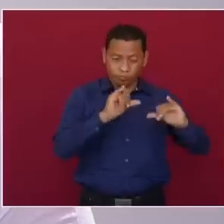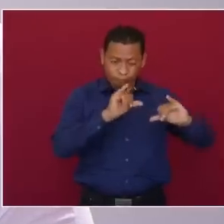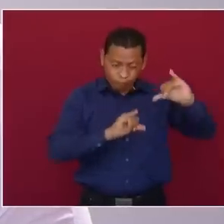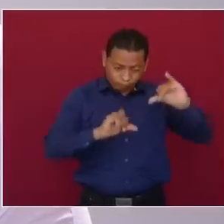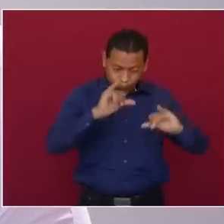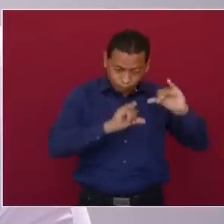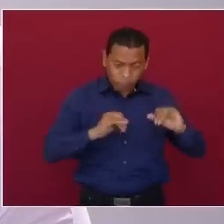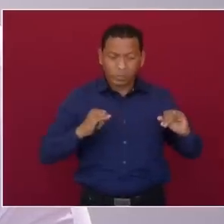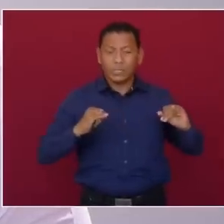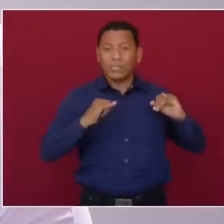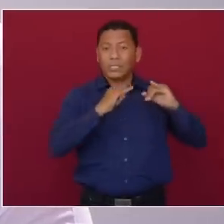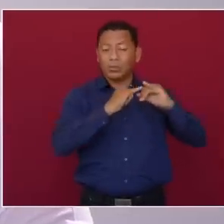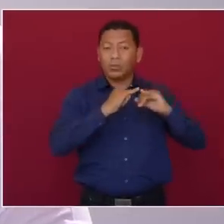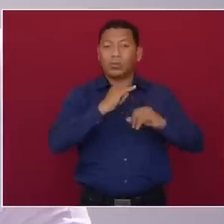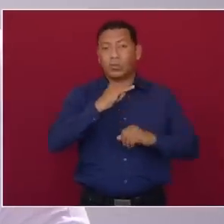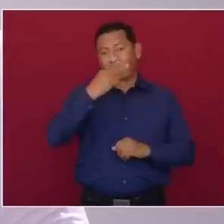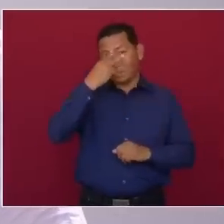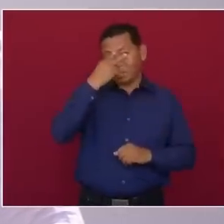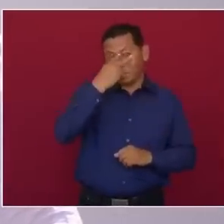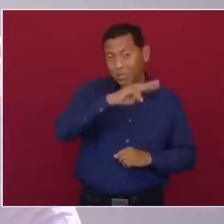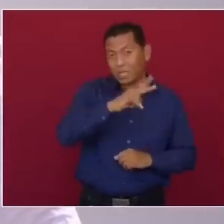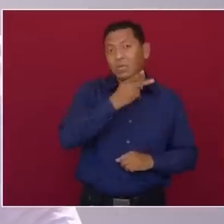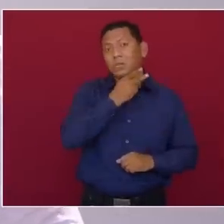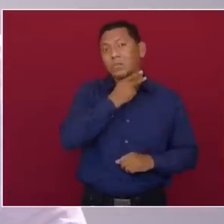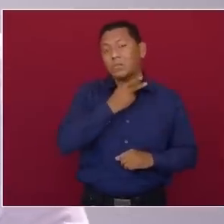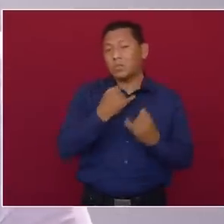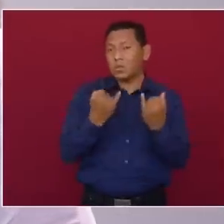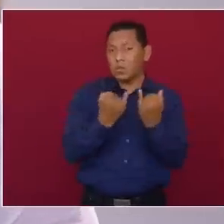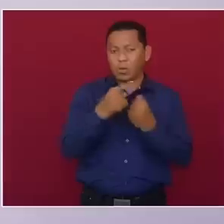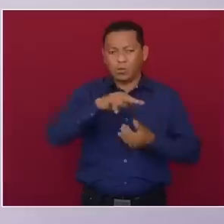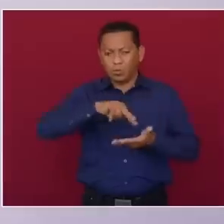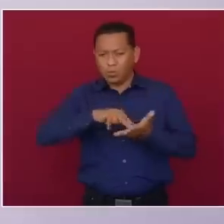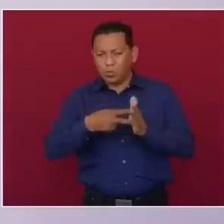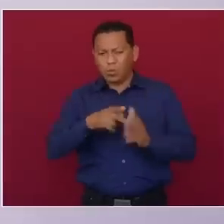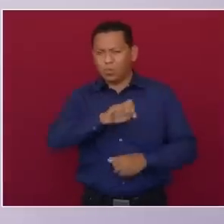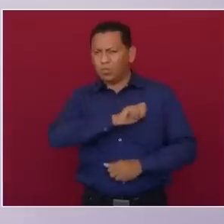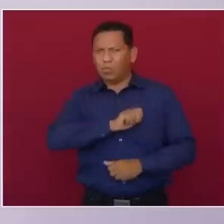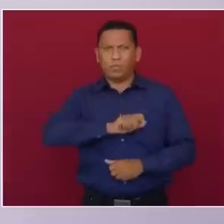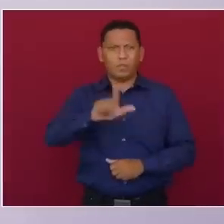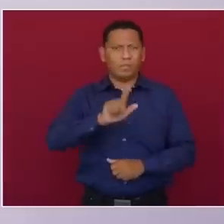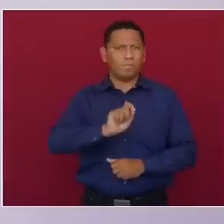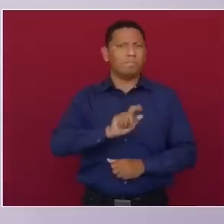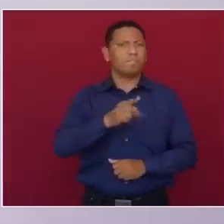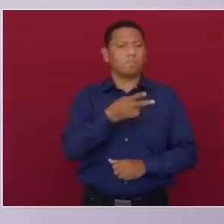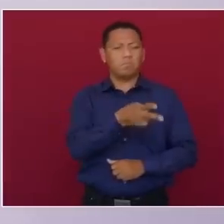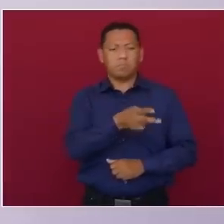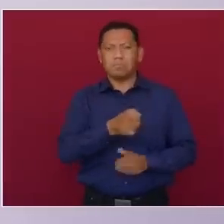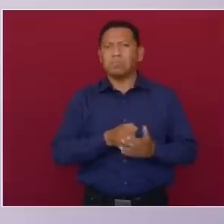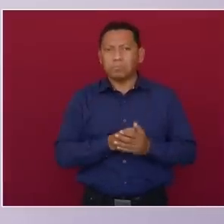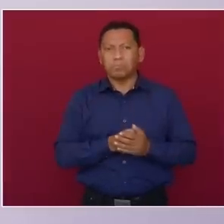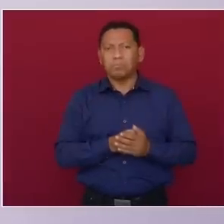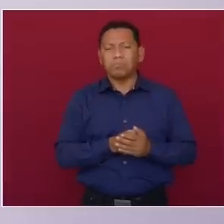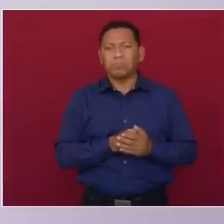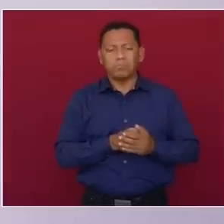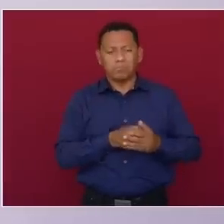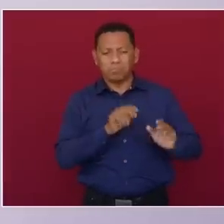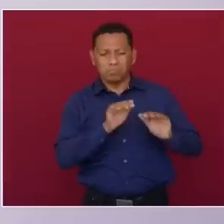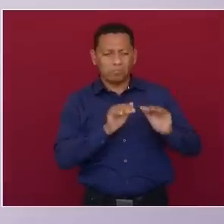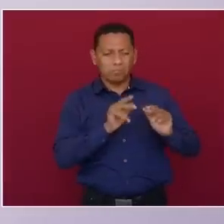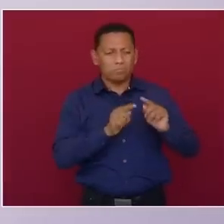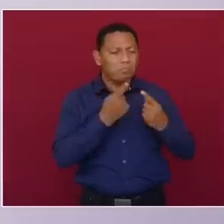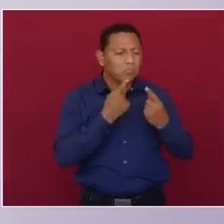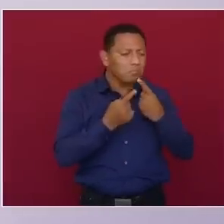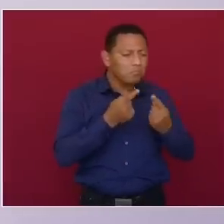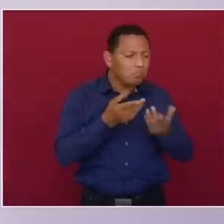Instituto Mexicano del Petróleo y con nuestros ingenieros especialistas de Pemex. Una vez que esa parte